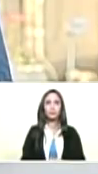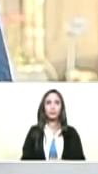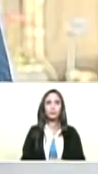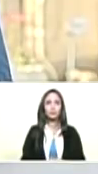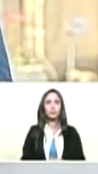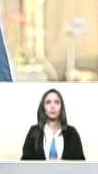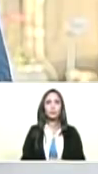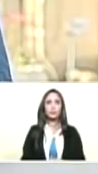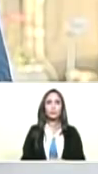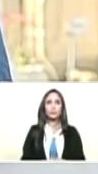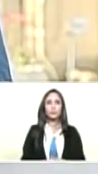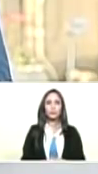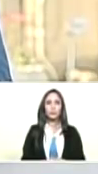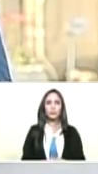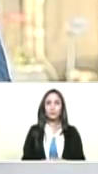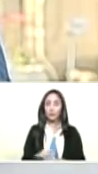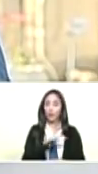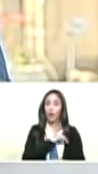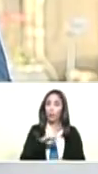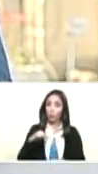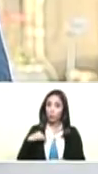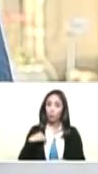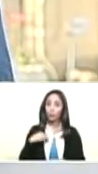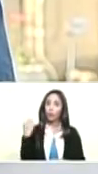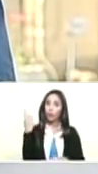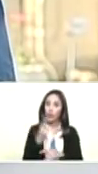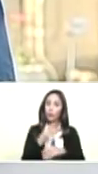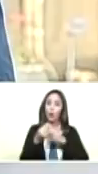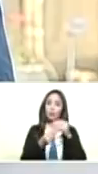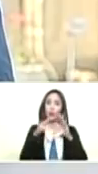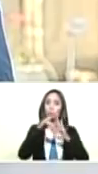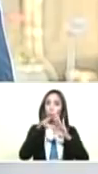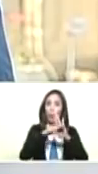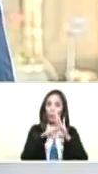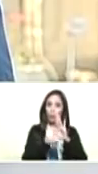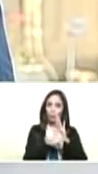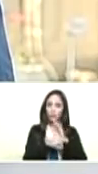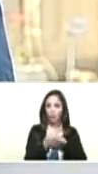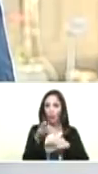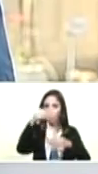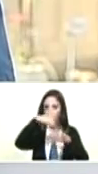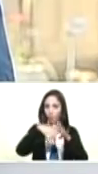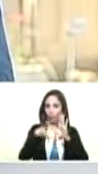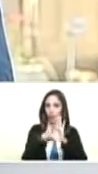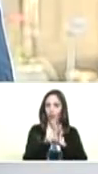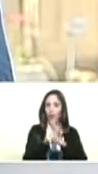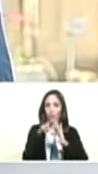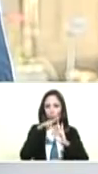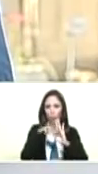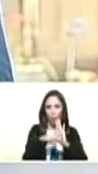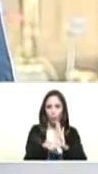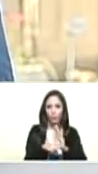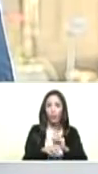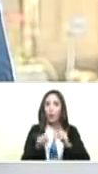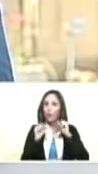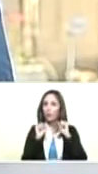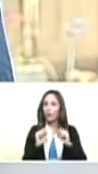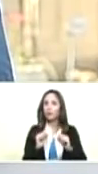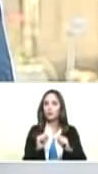Nosotros tenemos que hacer el reglamento de la ley y darle poder,